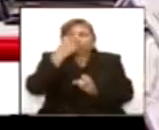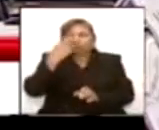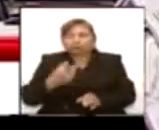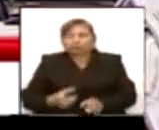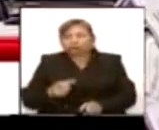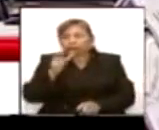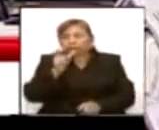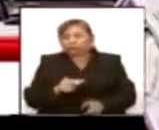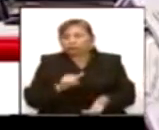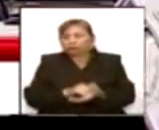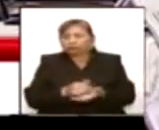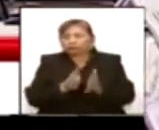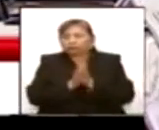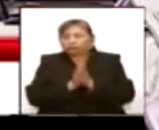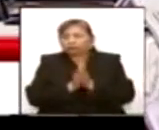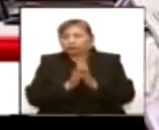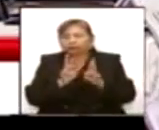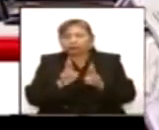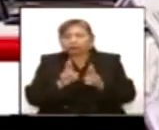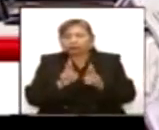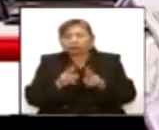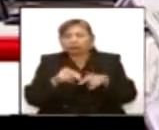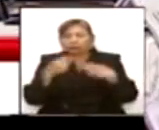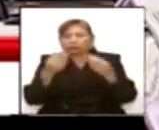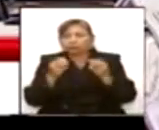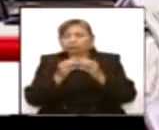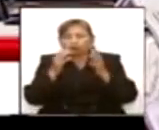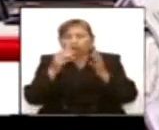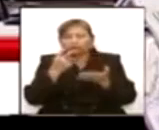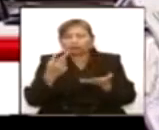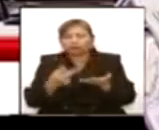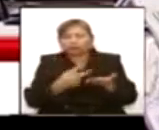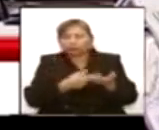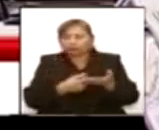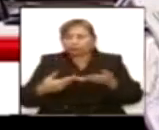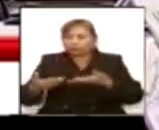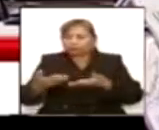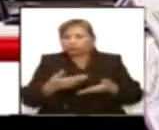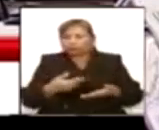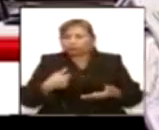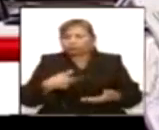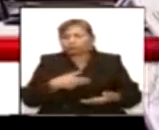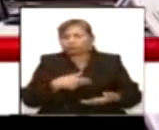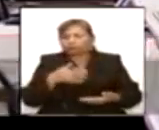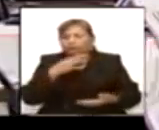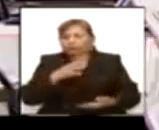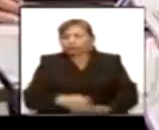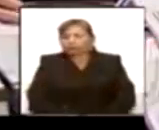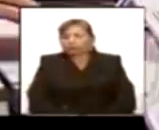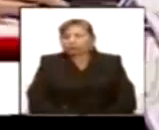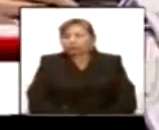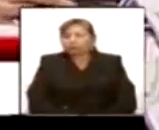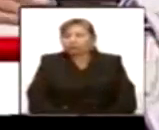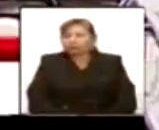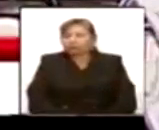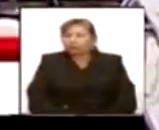es todo lo que se está pidiendo, colegas. Ojalá otro día entremos al otro debate que también, presidente, nosotros pedimos se agende.